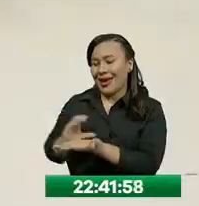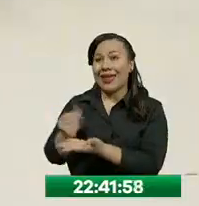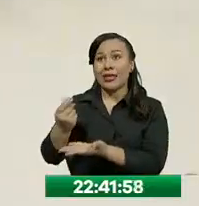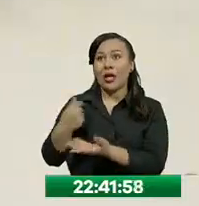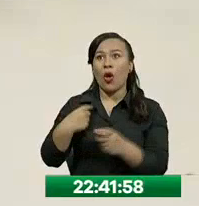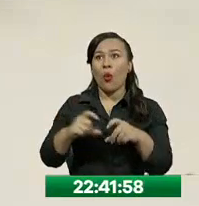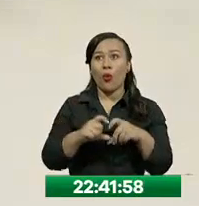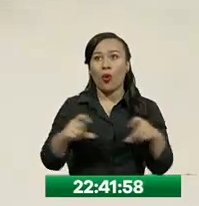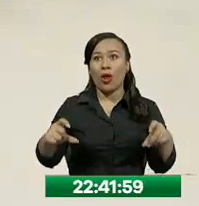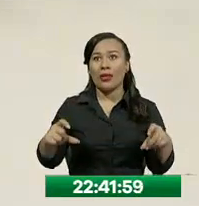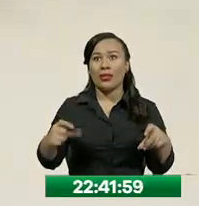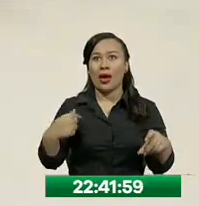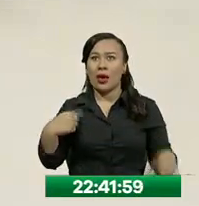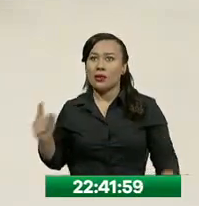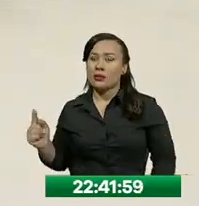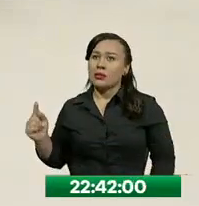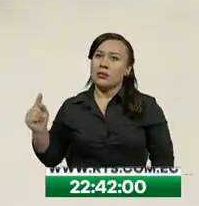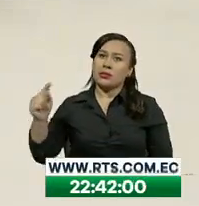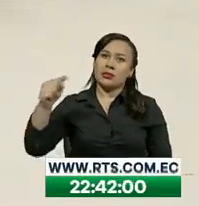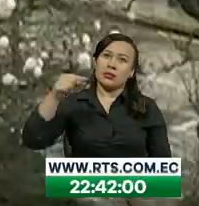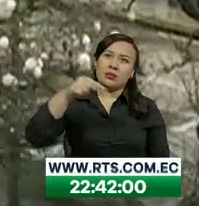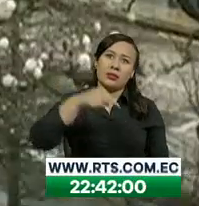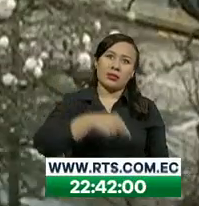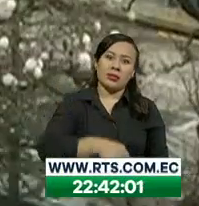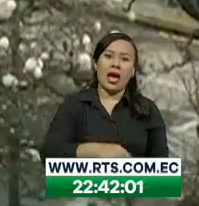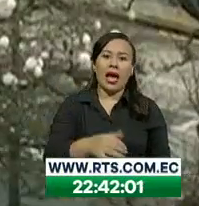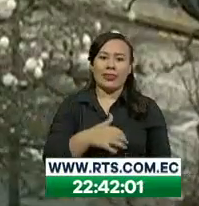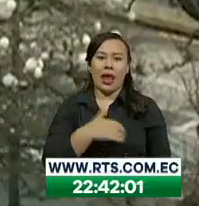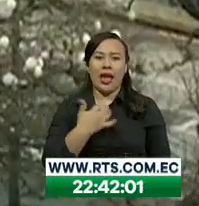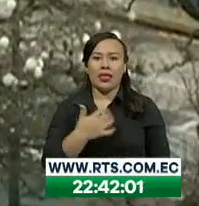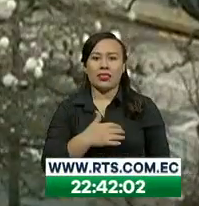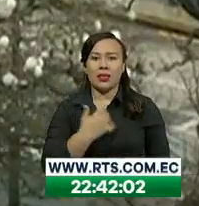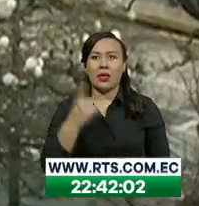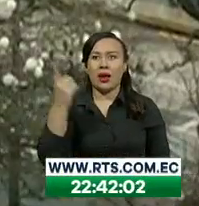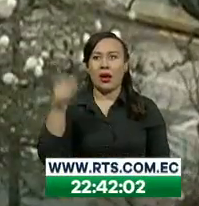boleto. Hasta aquí, hasta Buenos Aires.